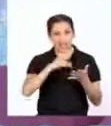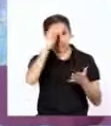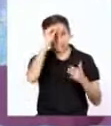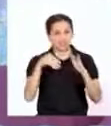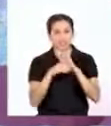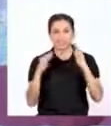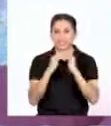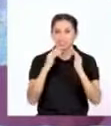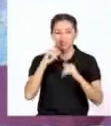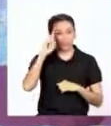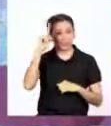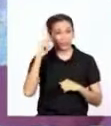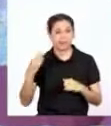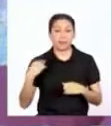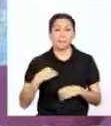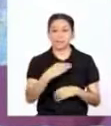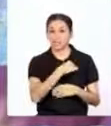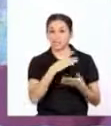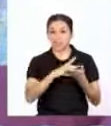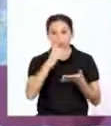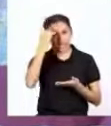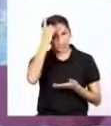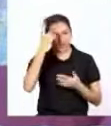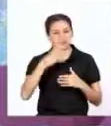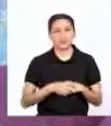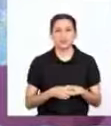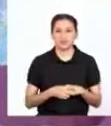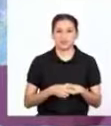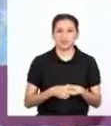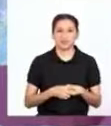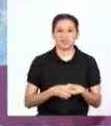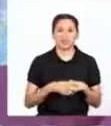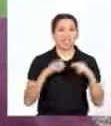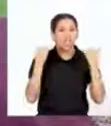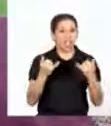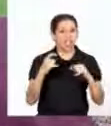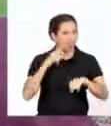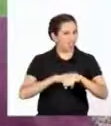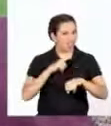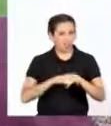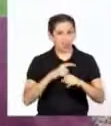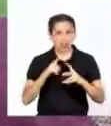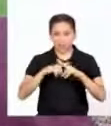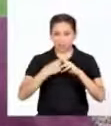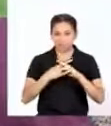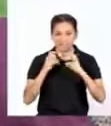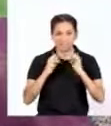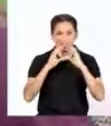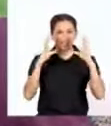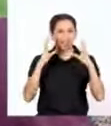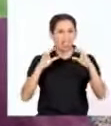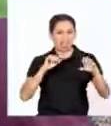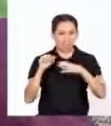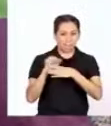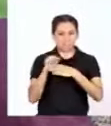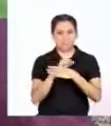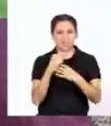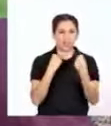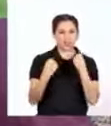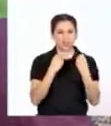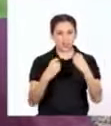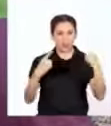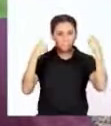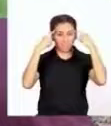a Aprendo en Casa, una iniciativa del Ministerio de Educación. Es hora de comenzar el día activando